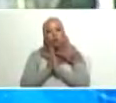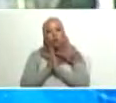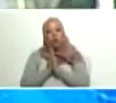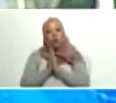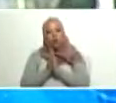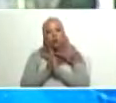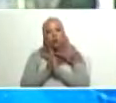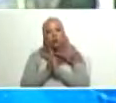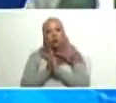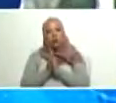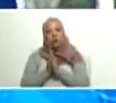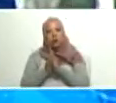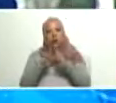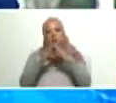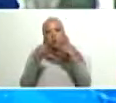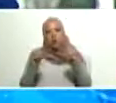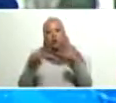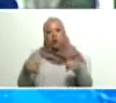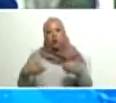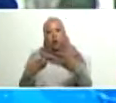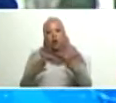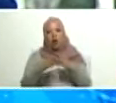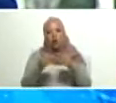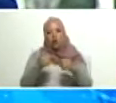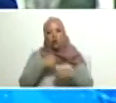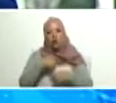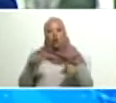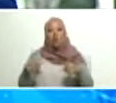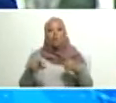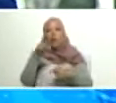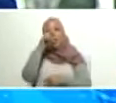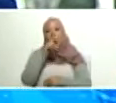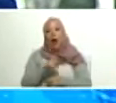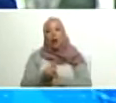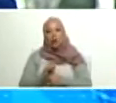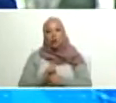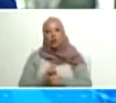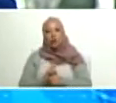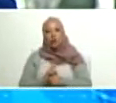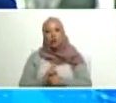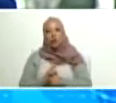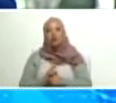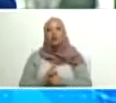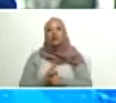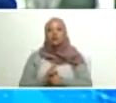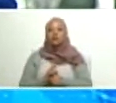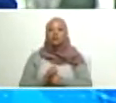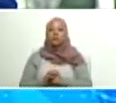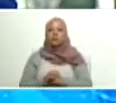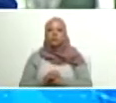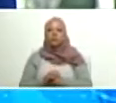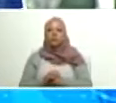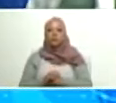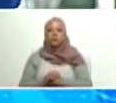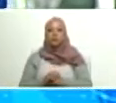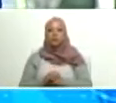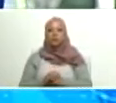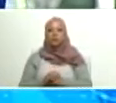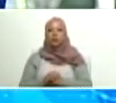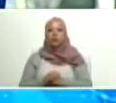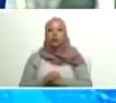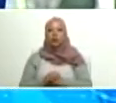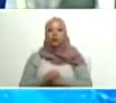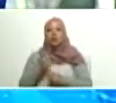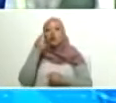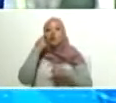ya vamos a recibir todos los regalos. Se los prometo, vamos a recibir todos los regalos aquí. Levanten los